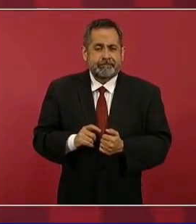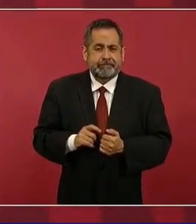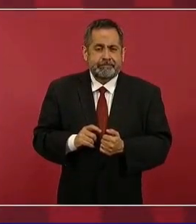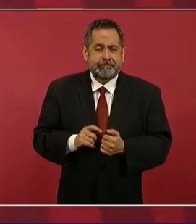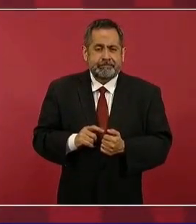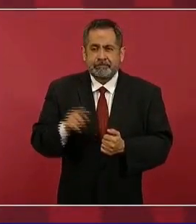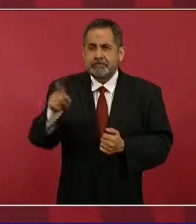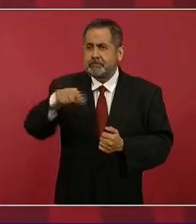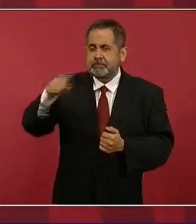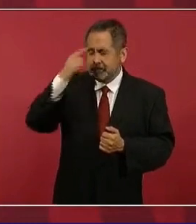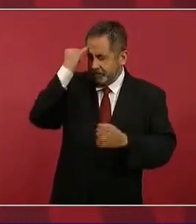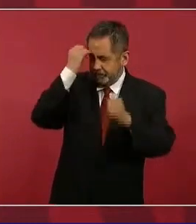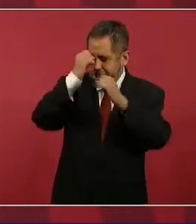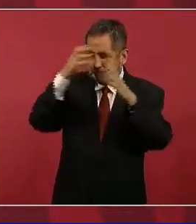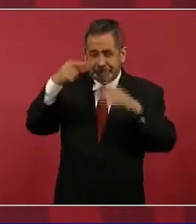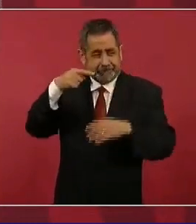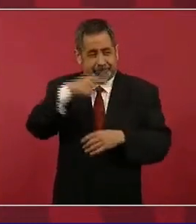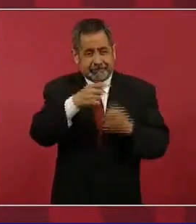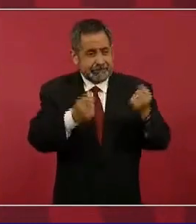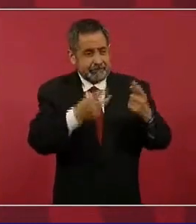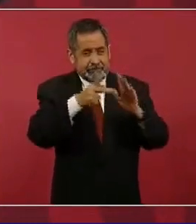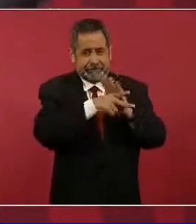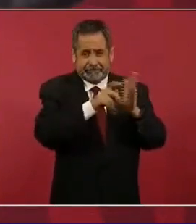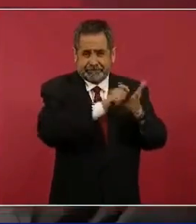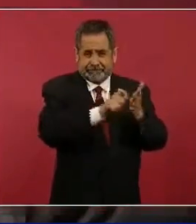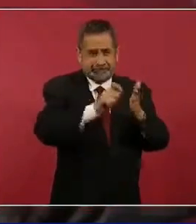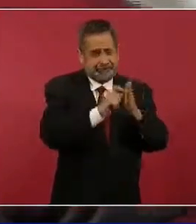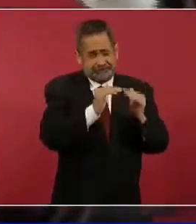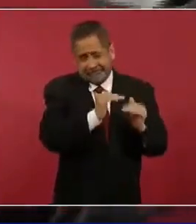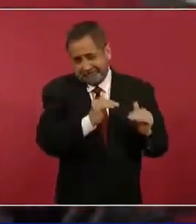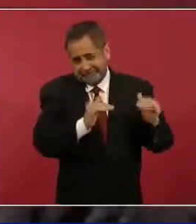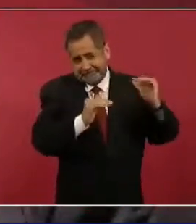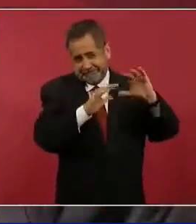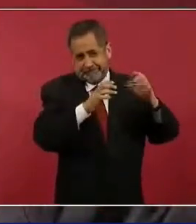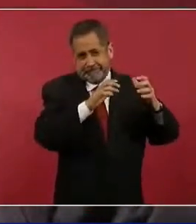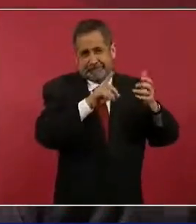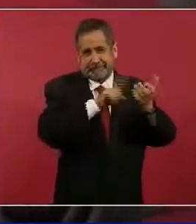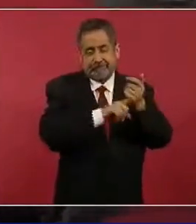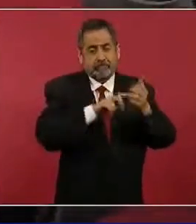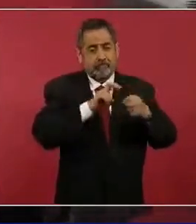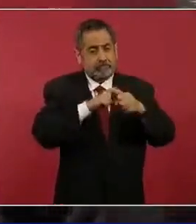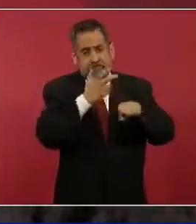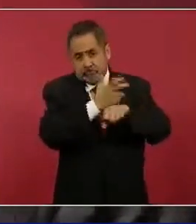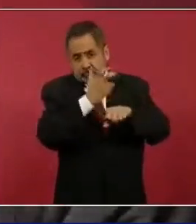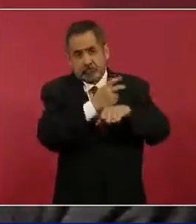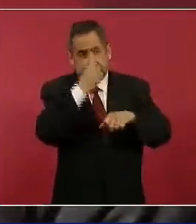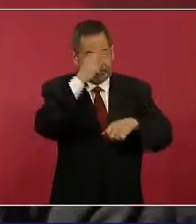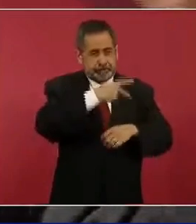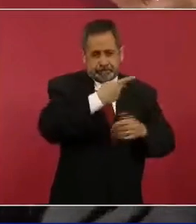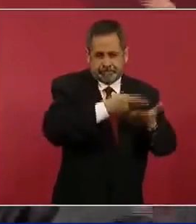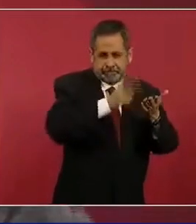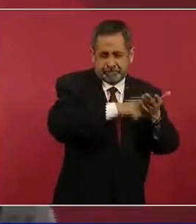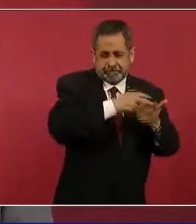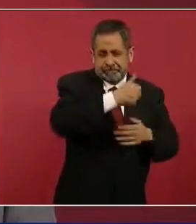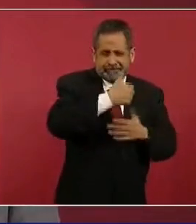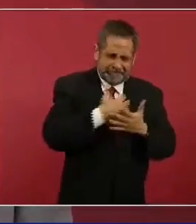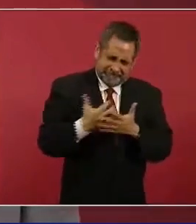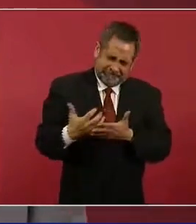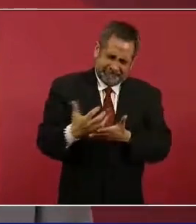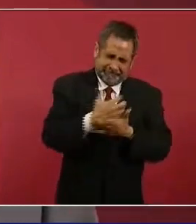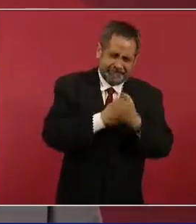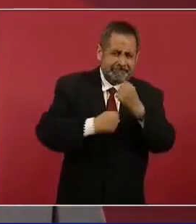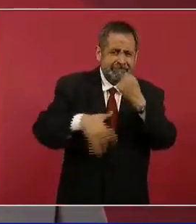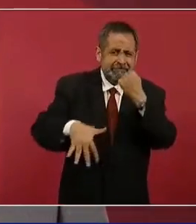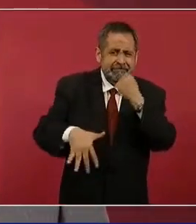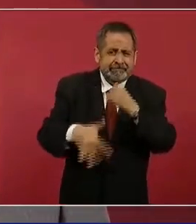llegan a imaginar que hay periodistas, eso sí, que actúan en Estados Unidos y en México, que ganan